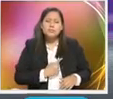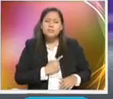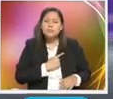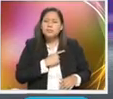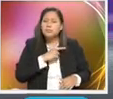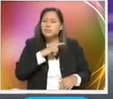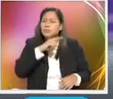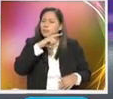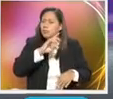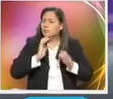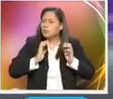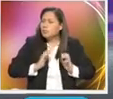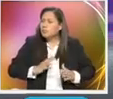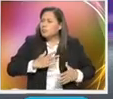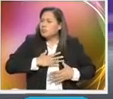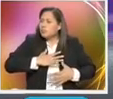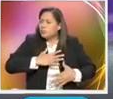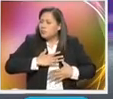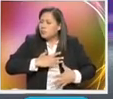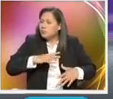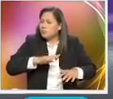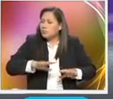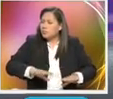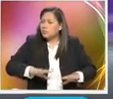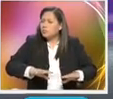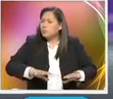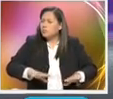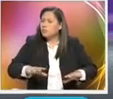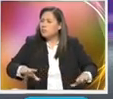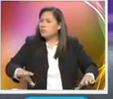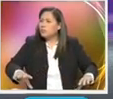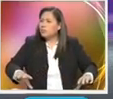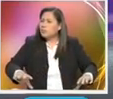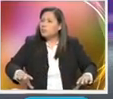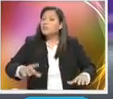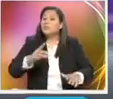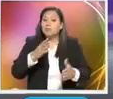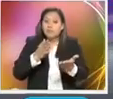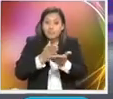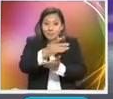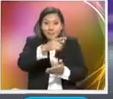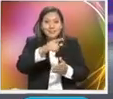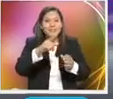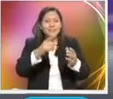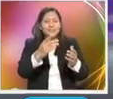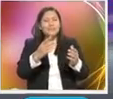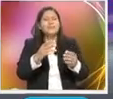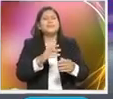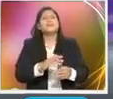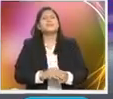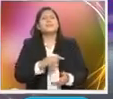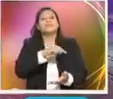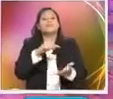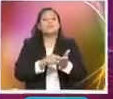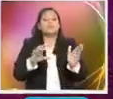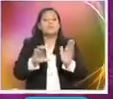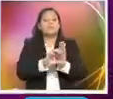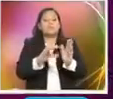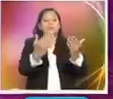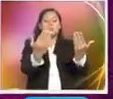el cuerpo. Y por eso, al ingresar a este espacio, donde el único referente es un lugar